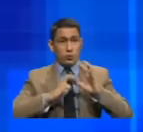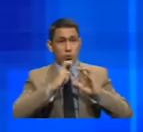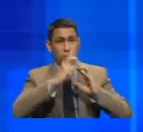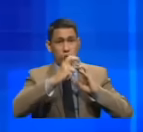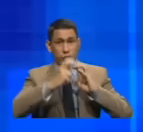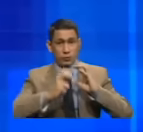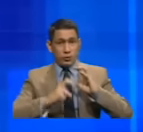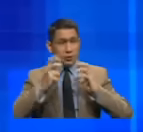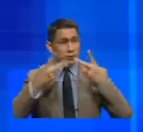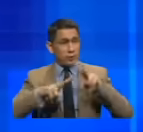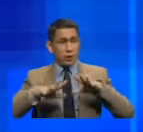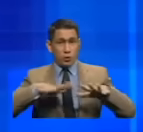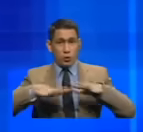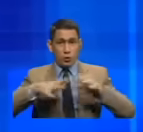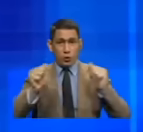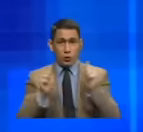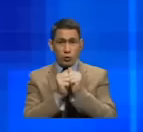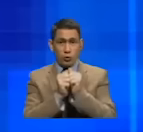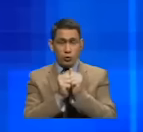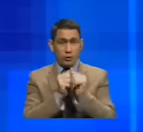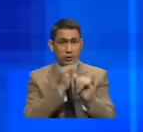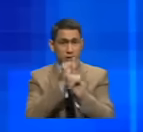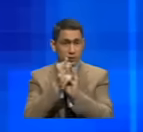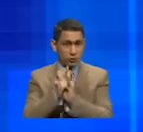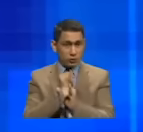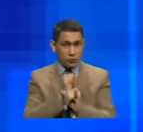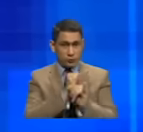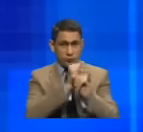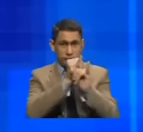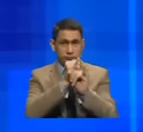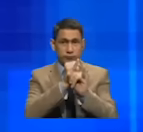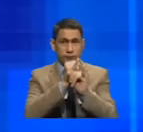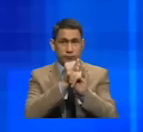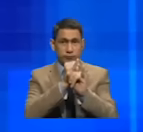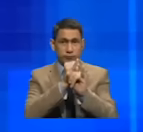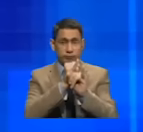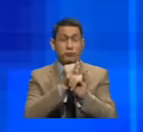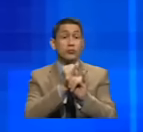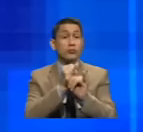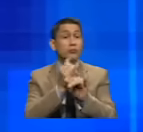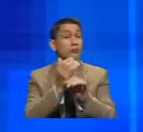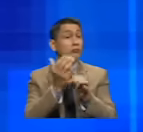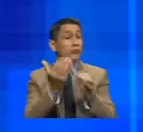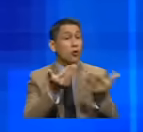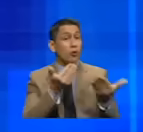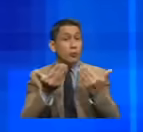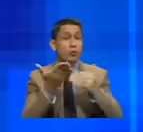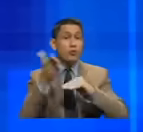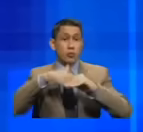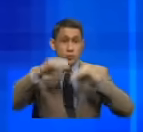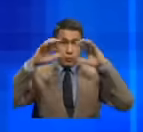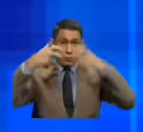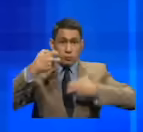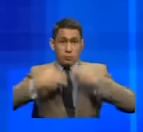de la coordinación con organismos que ayuden a mitigar el impacto del invierno.